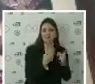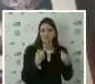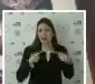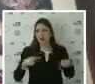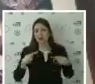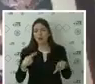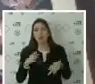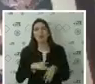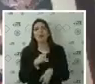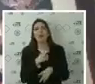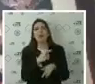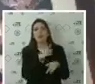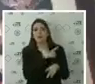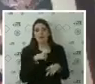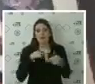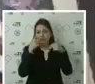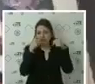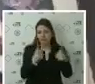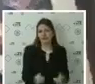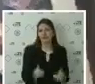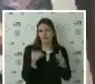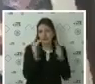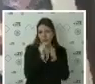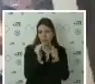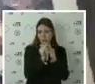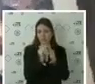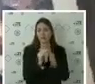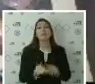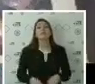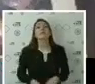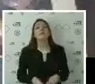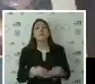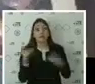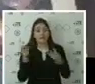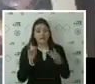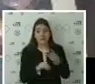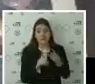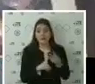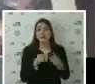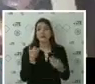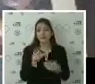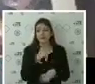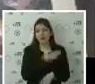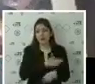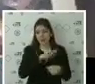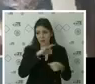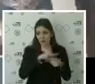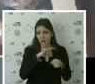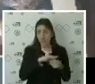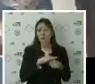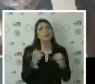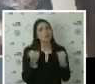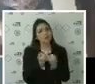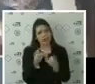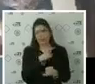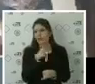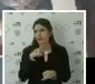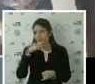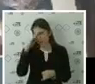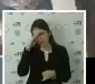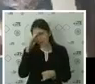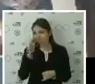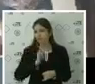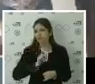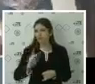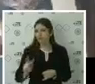gracias al aislamiento. Y sobre el tercer ámbito, que es el democrático, yo también pienso sobre que se debería eliminar la